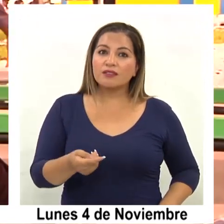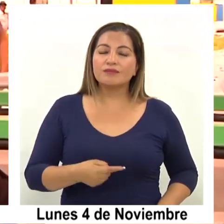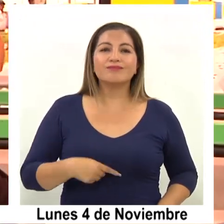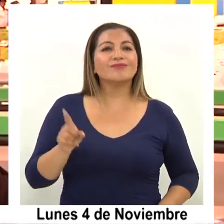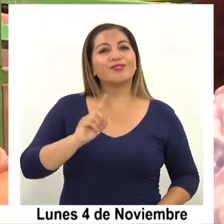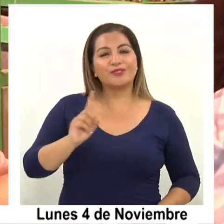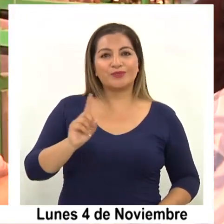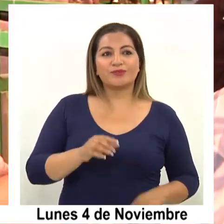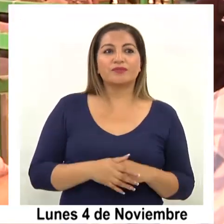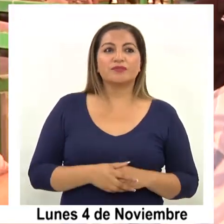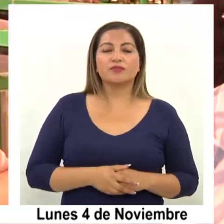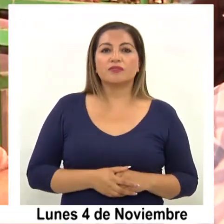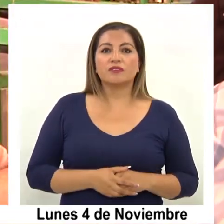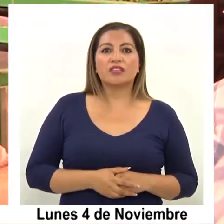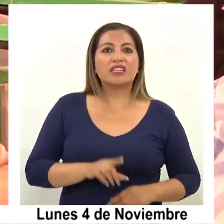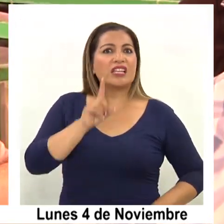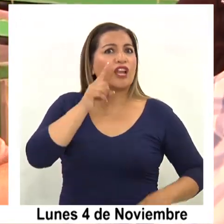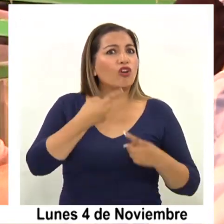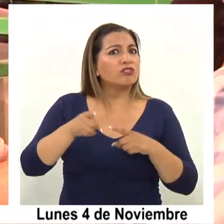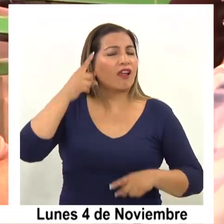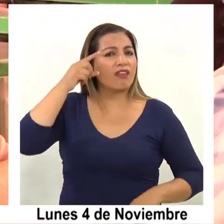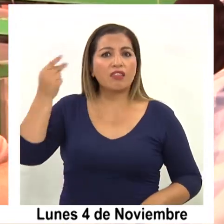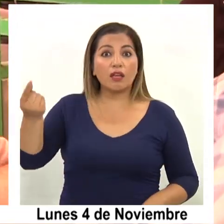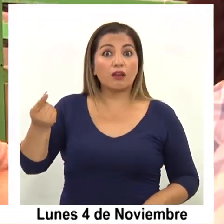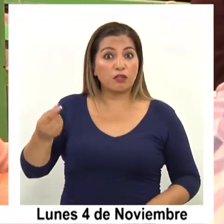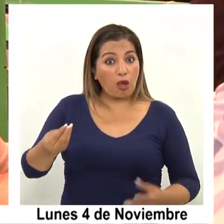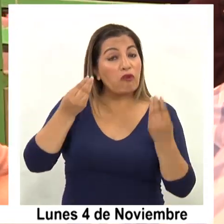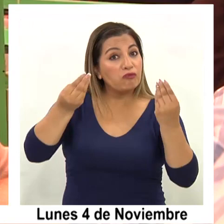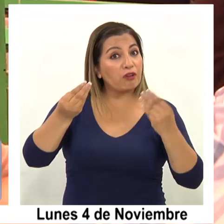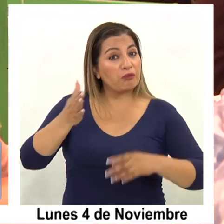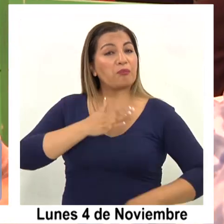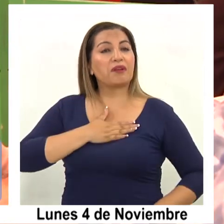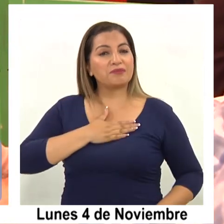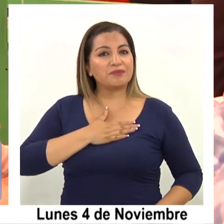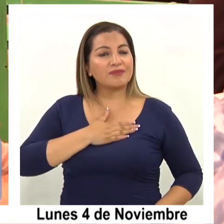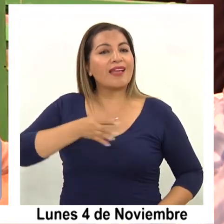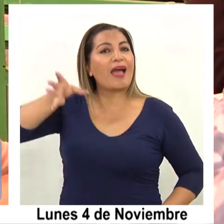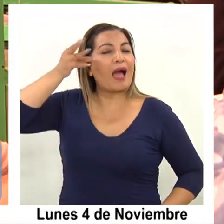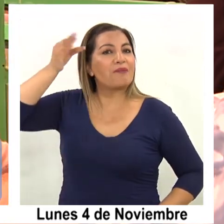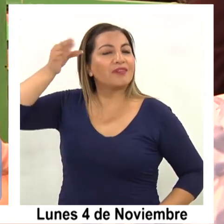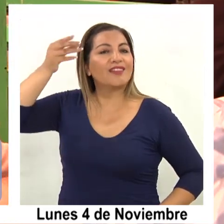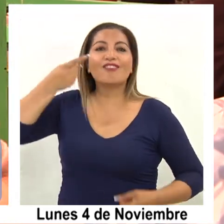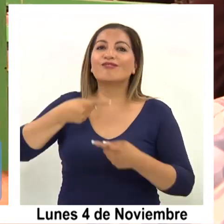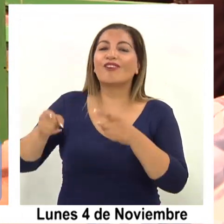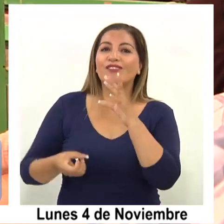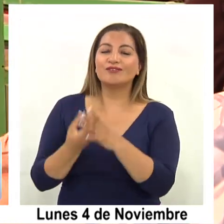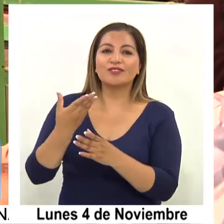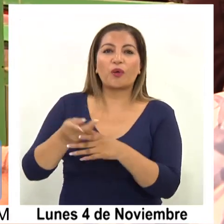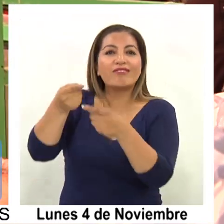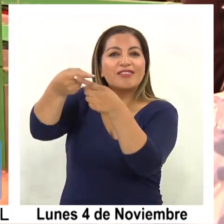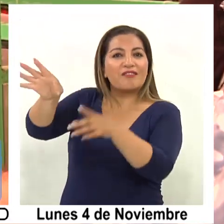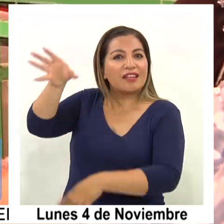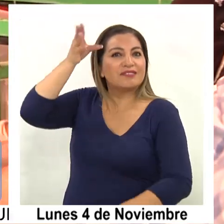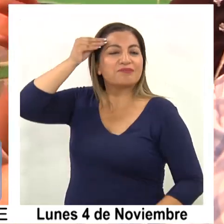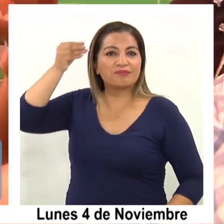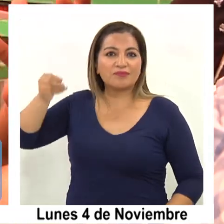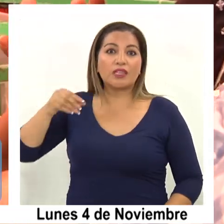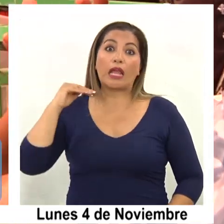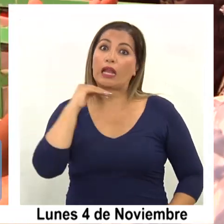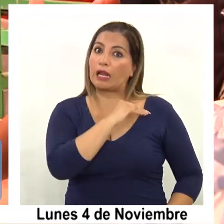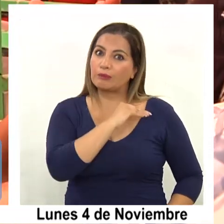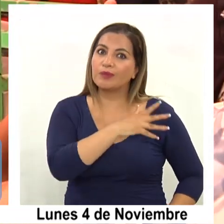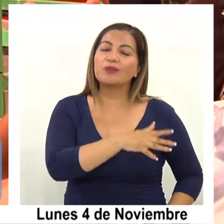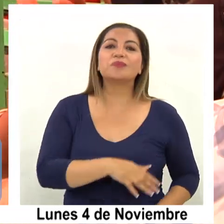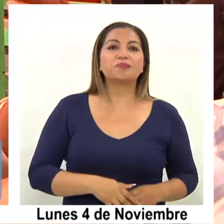No. Tener otra idea no es malo para mí. Aprender otra cosa diferente y que sea